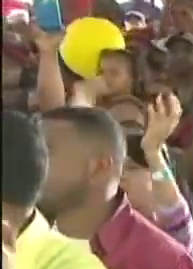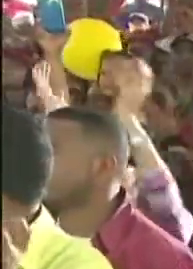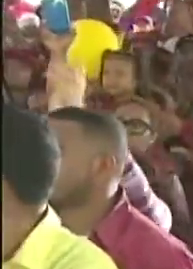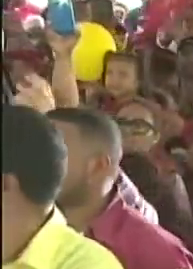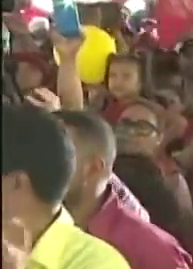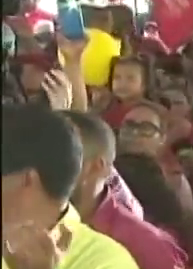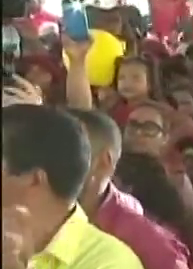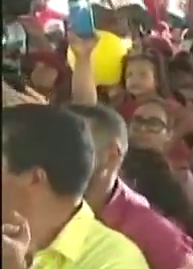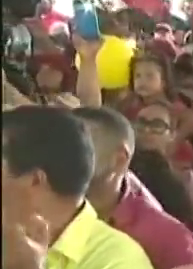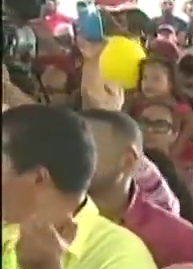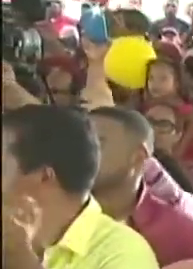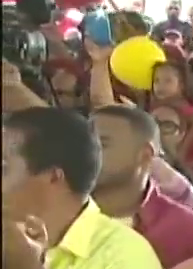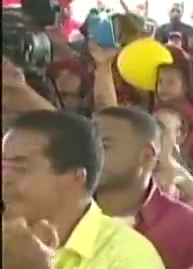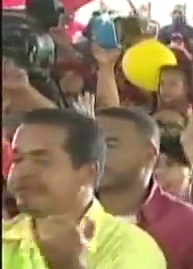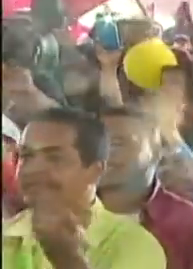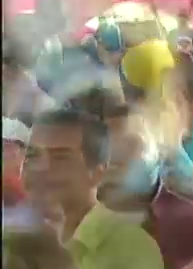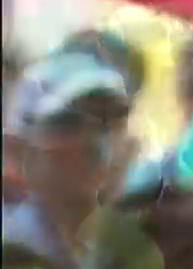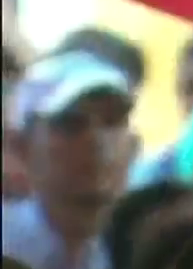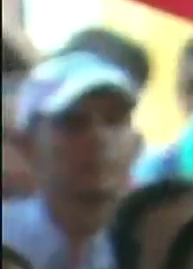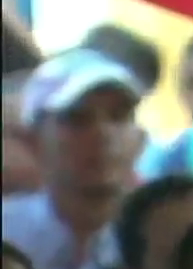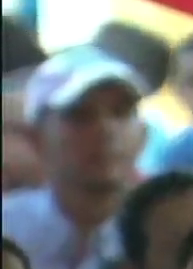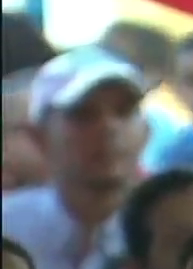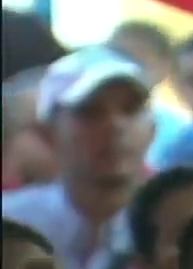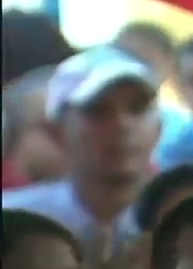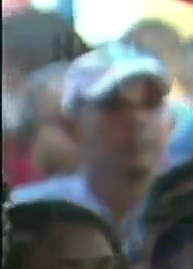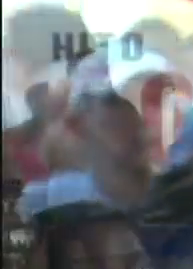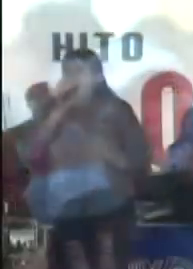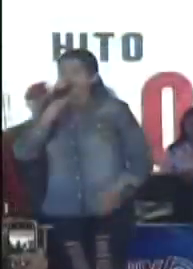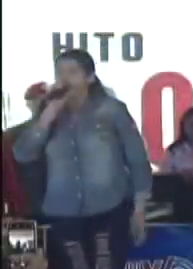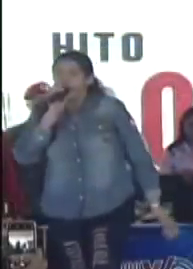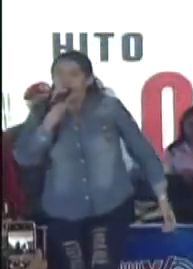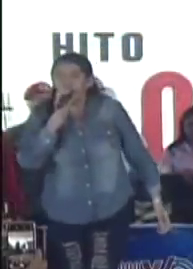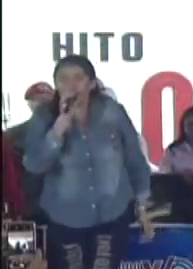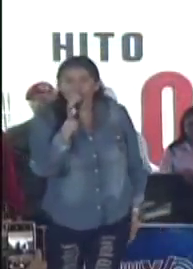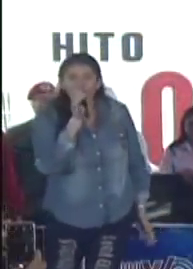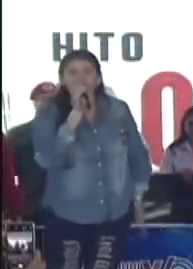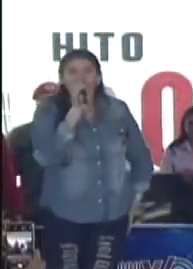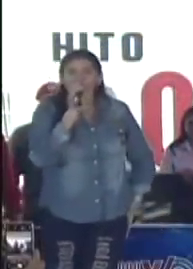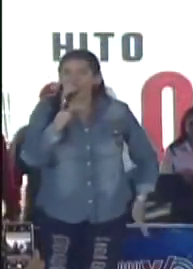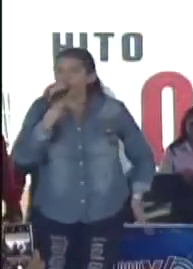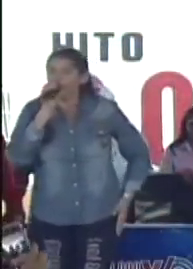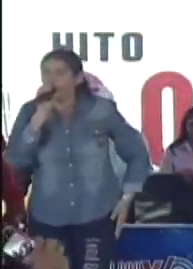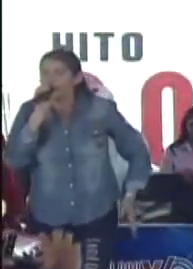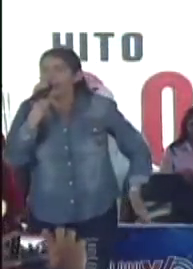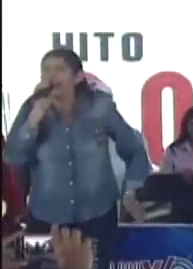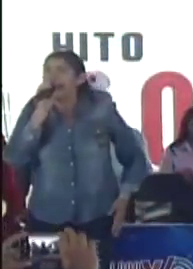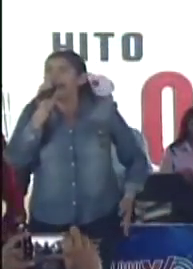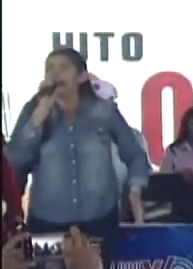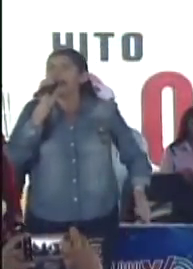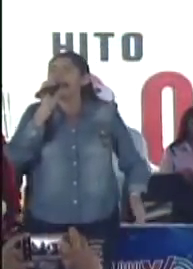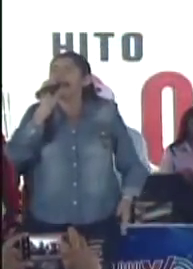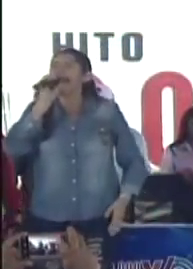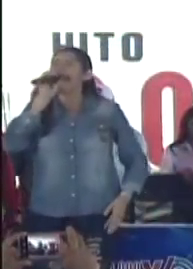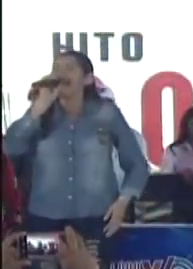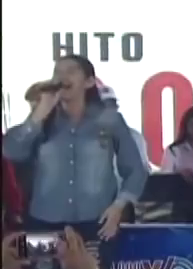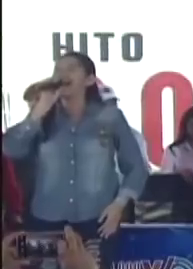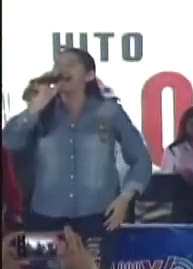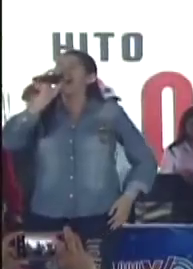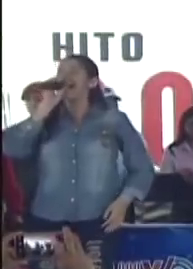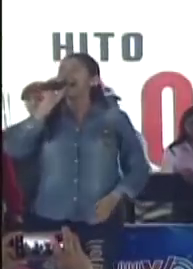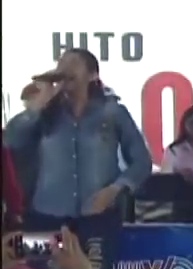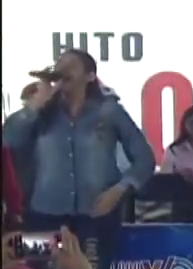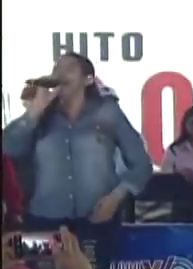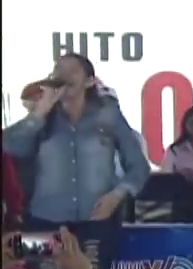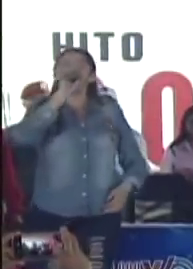se mantiene firme al andar, por los caminos, campos y fronteras, dándole a su pueblo un hogar.